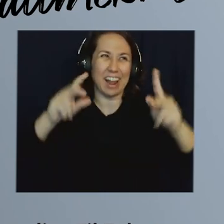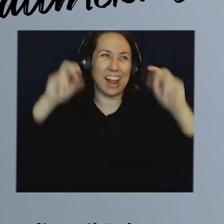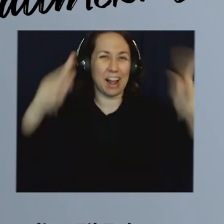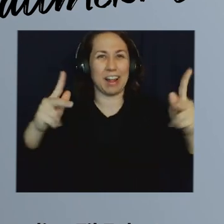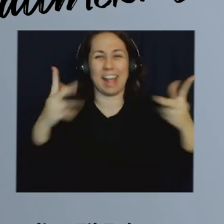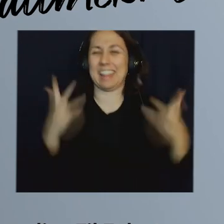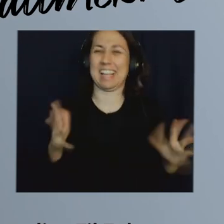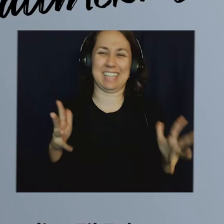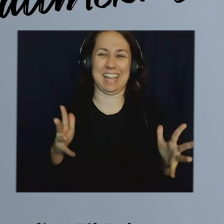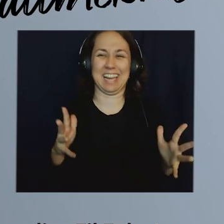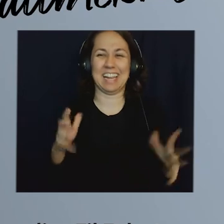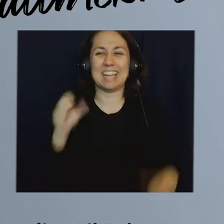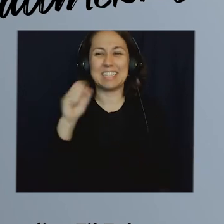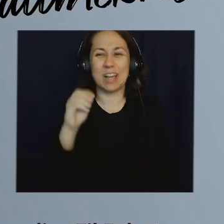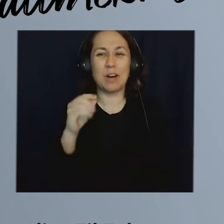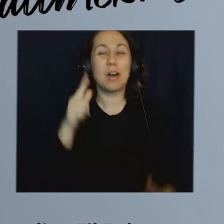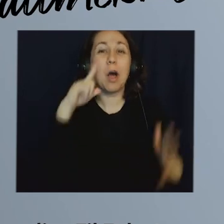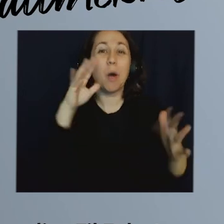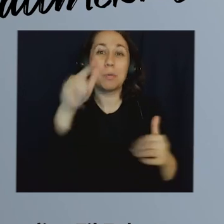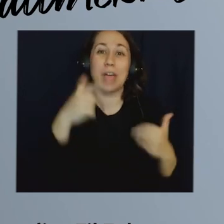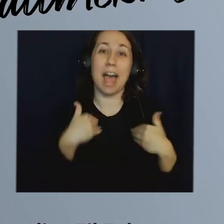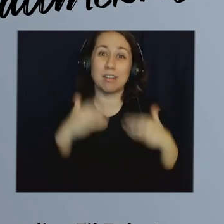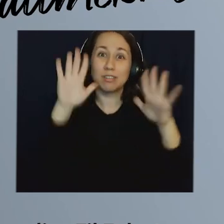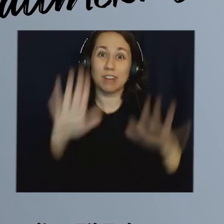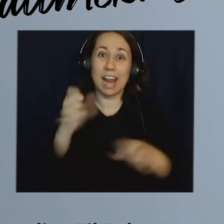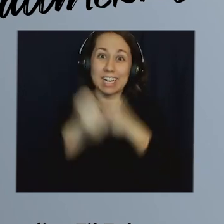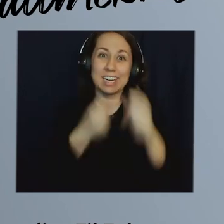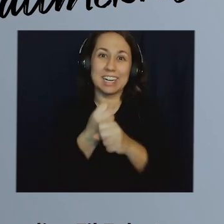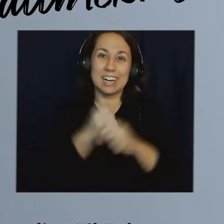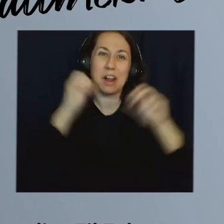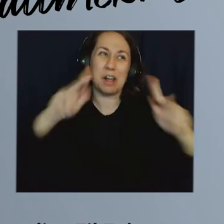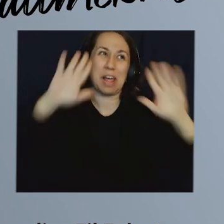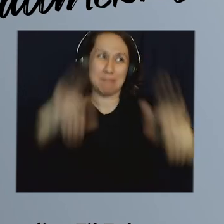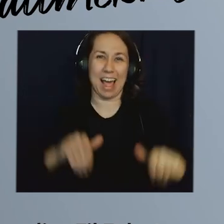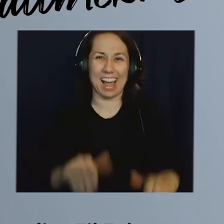espero que tengan un año maravilloso. Adiós.